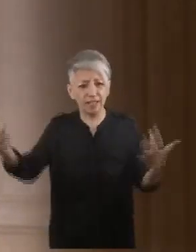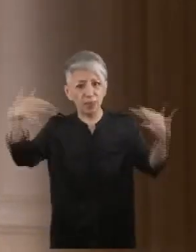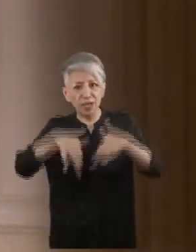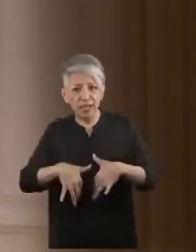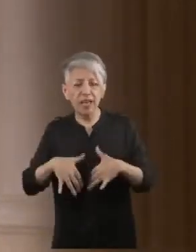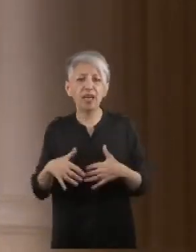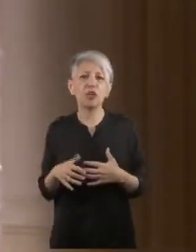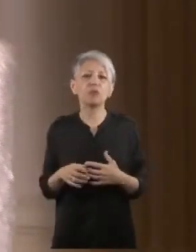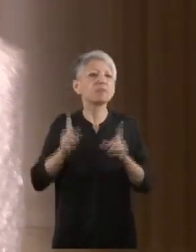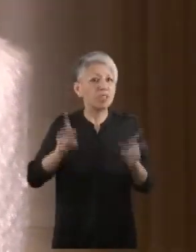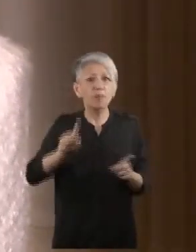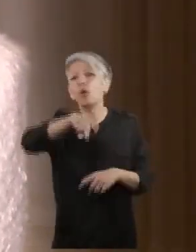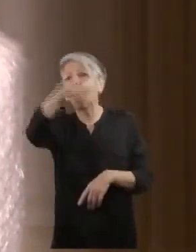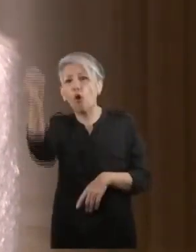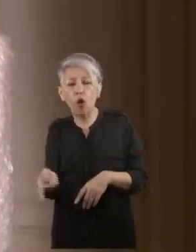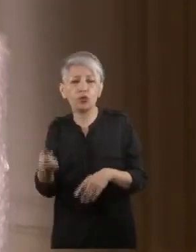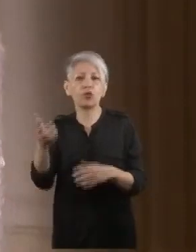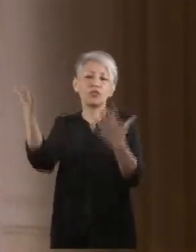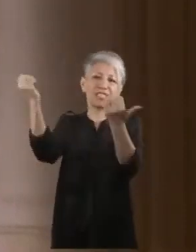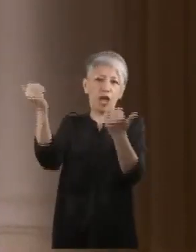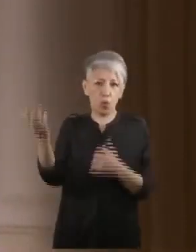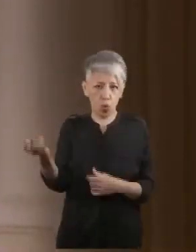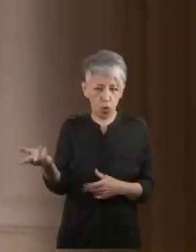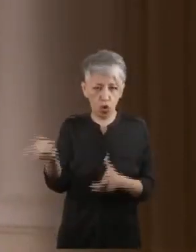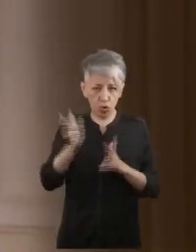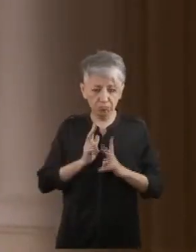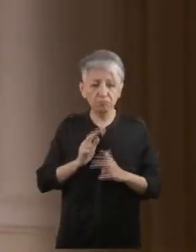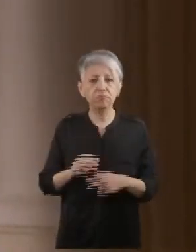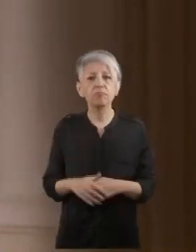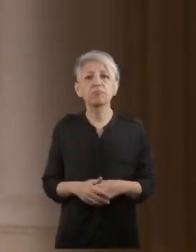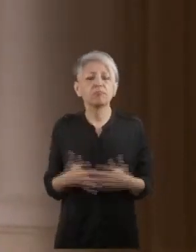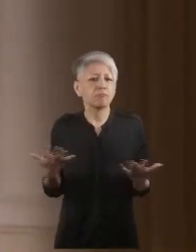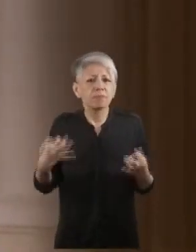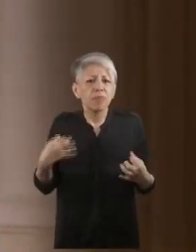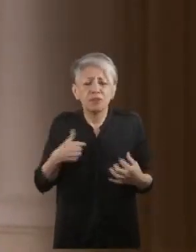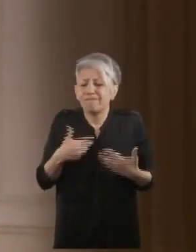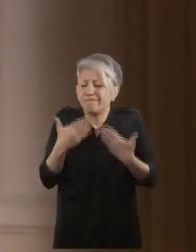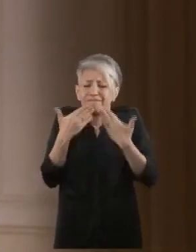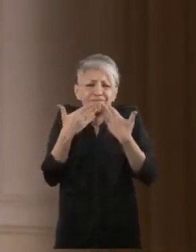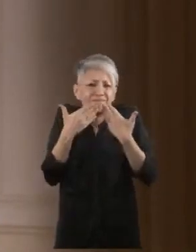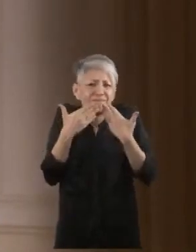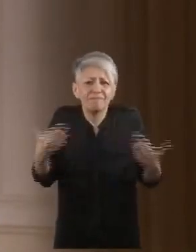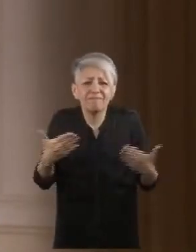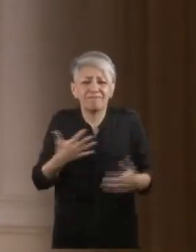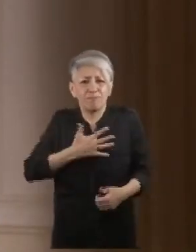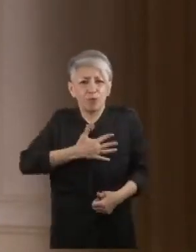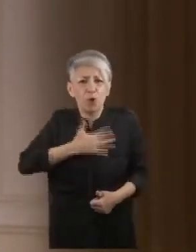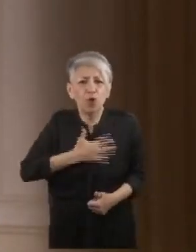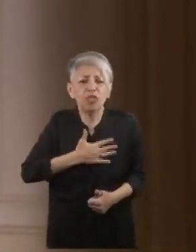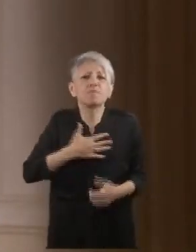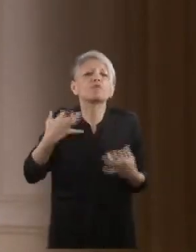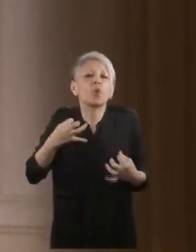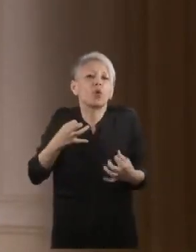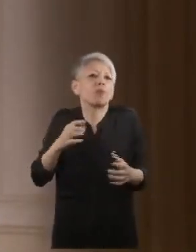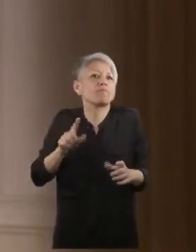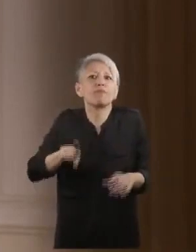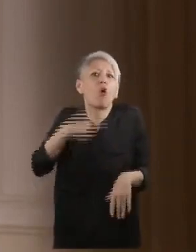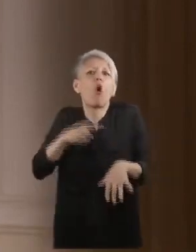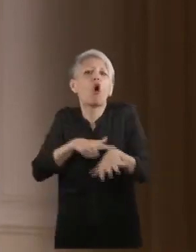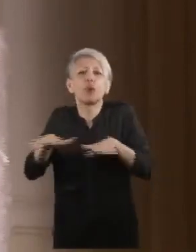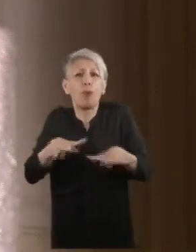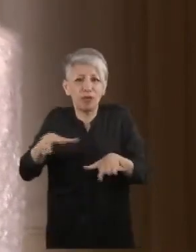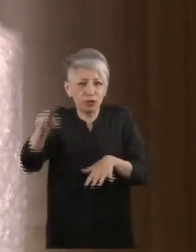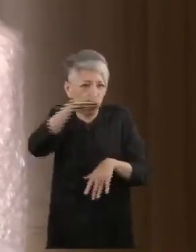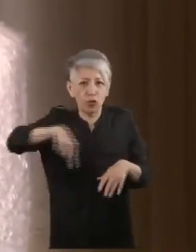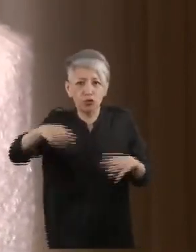los que me mandaron muchos saludos Así que la verdad que muy agradecida contenta Y seguramente en otra oportunidad nos vamos a poder